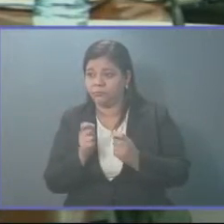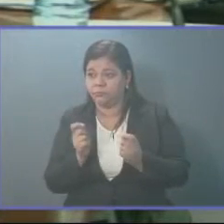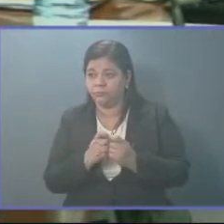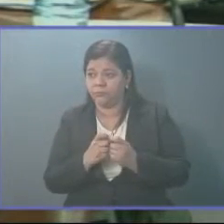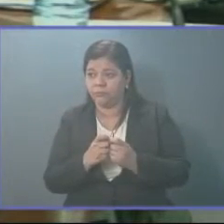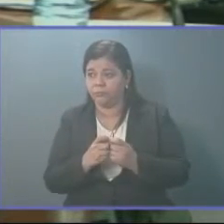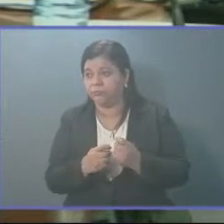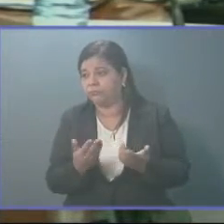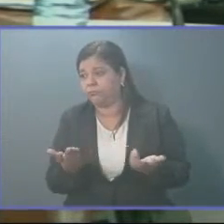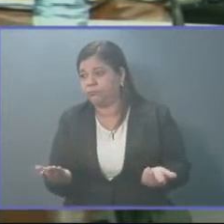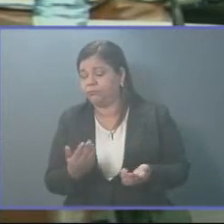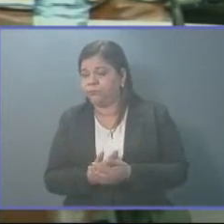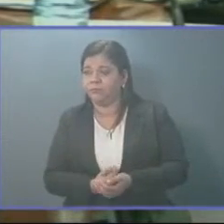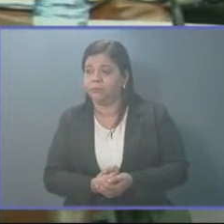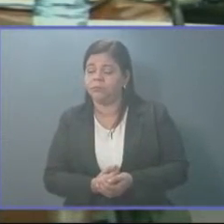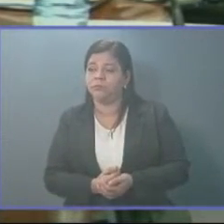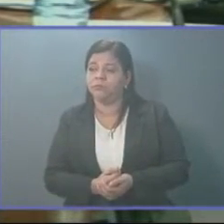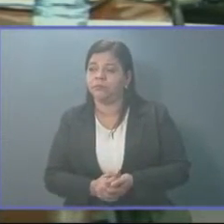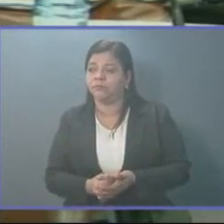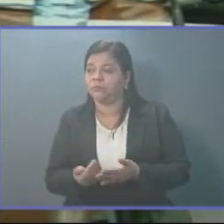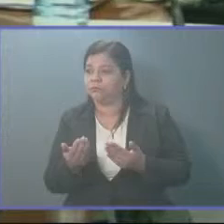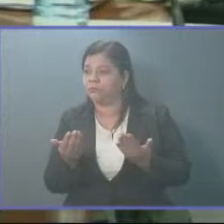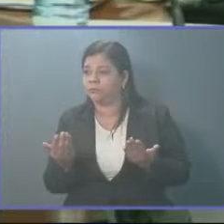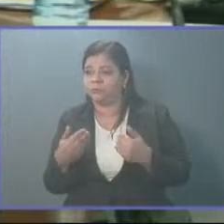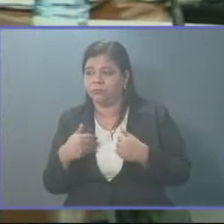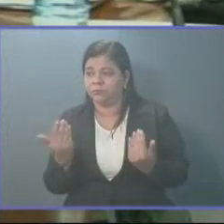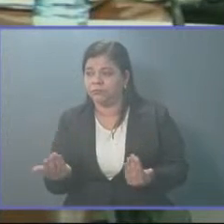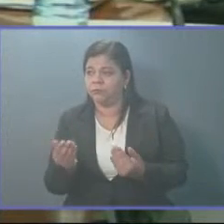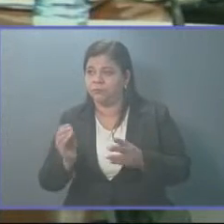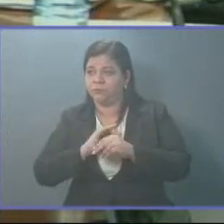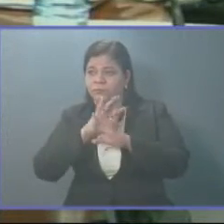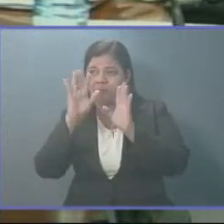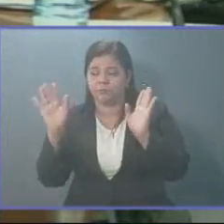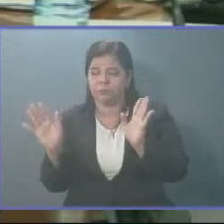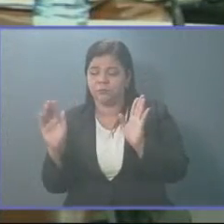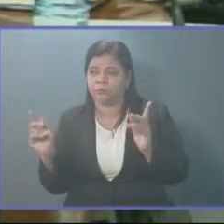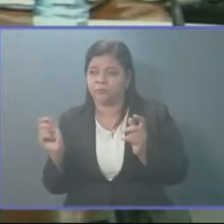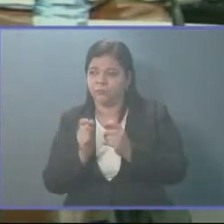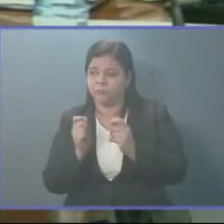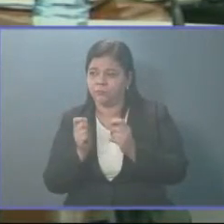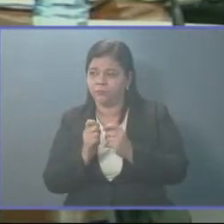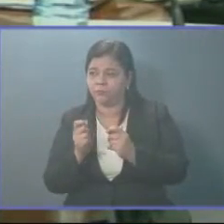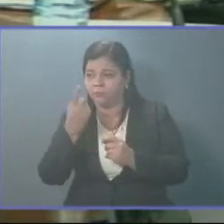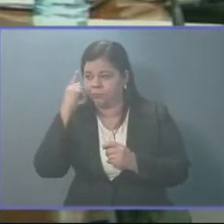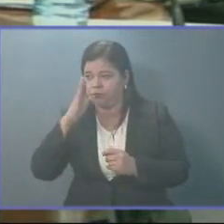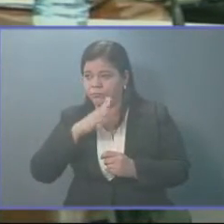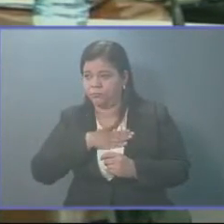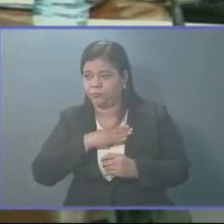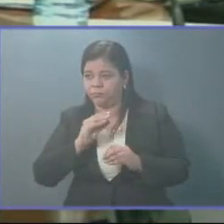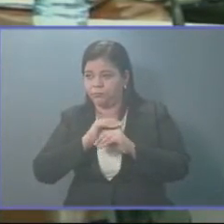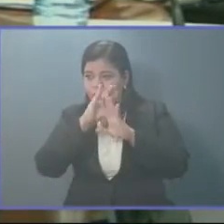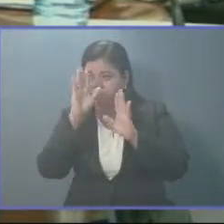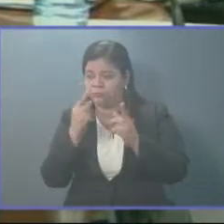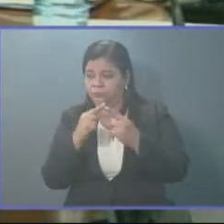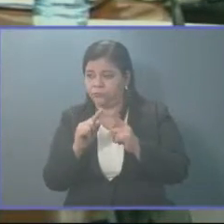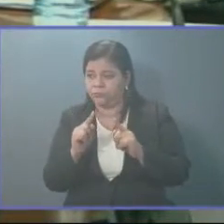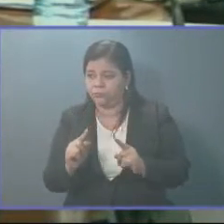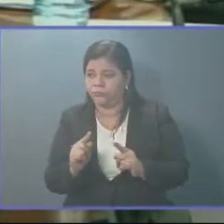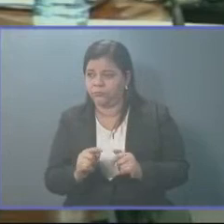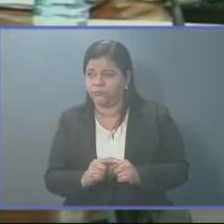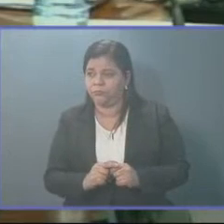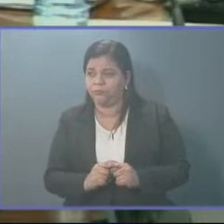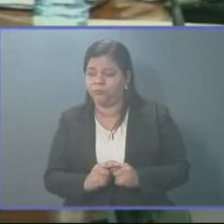ya que no hay, digamos, claridad total. A mi juicio está bastante claro, pero digamos